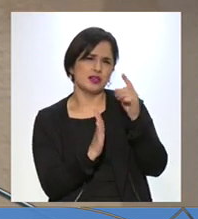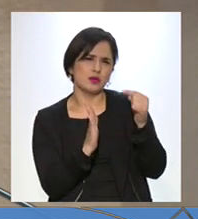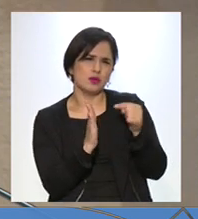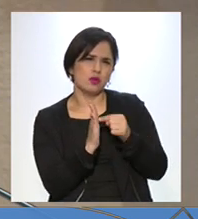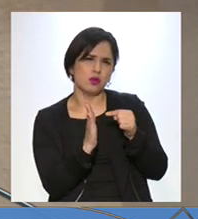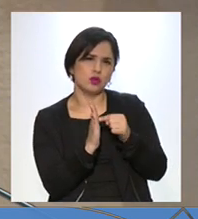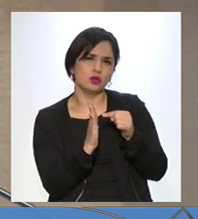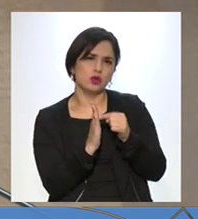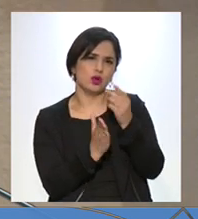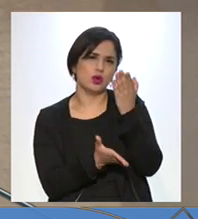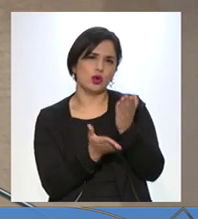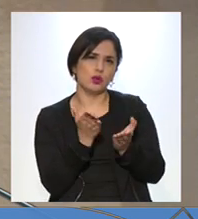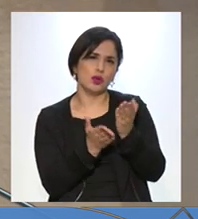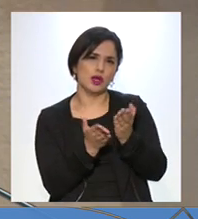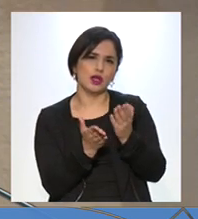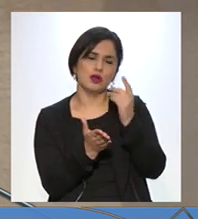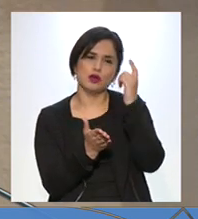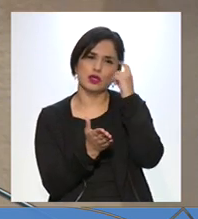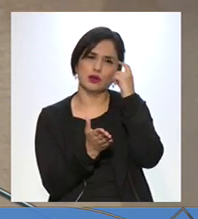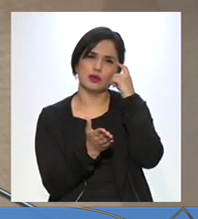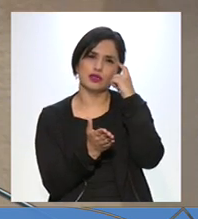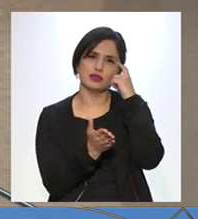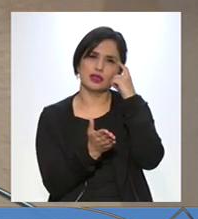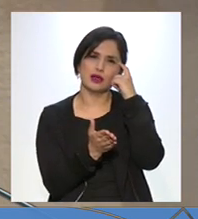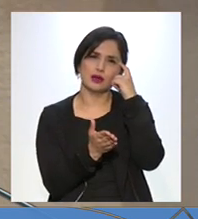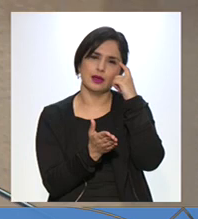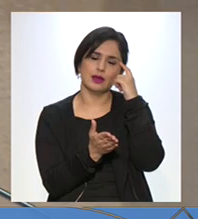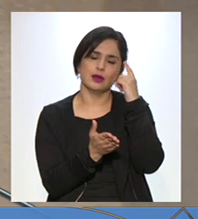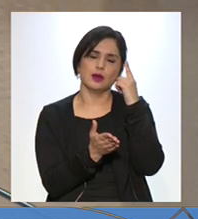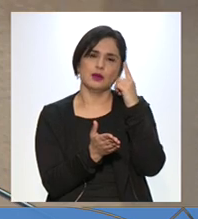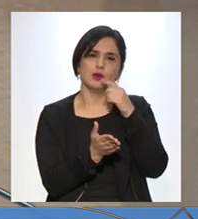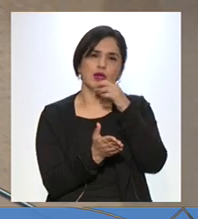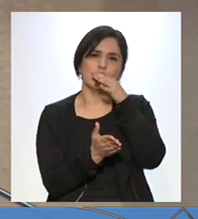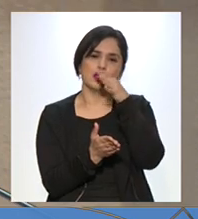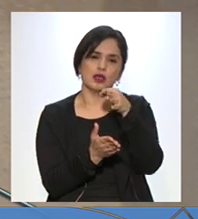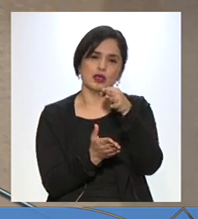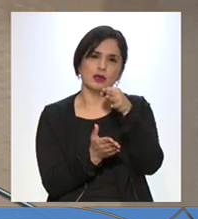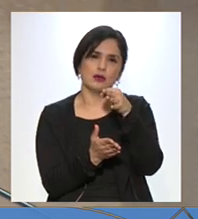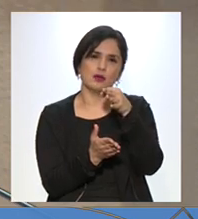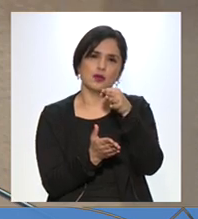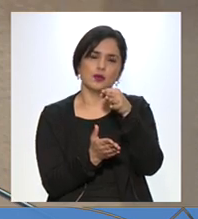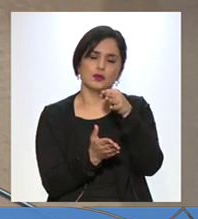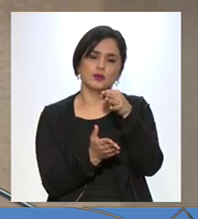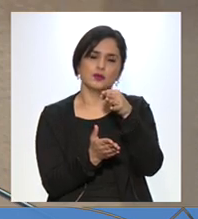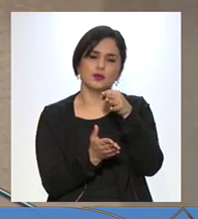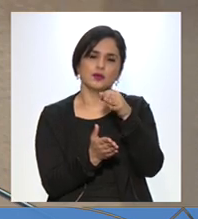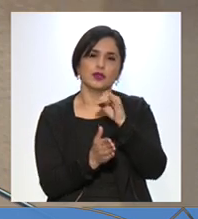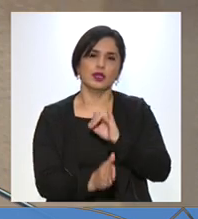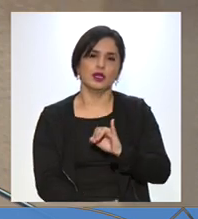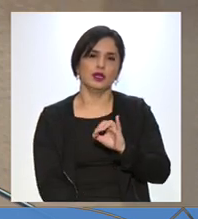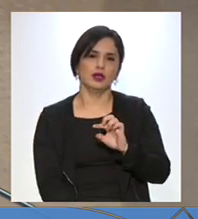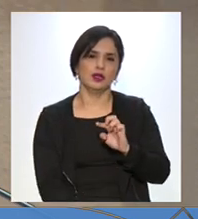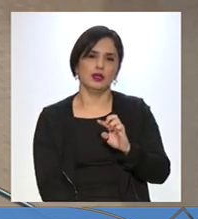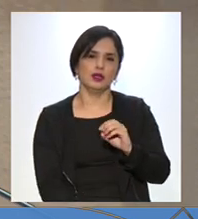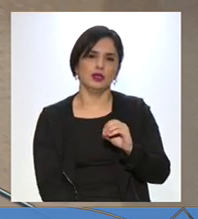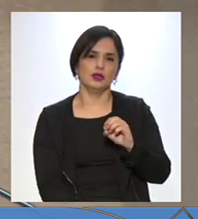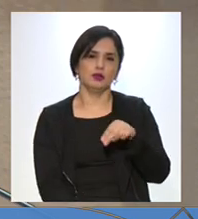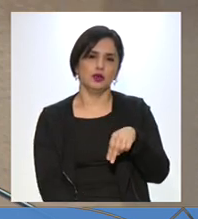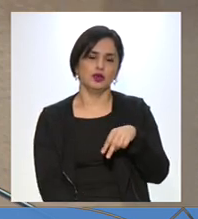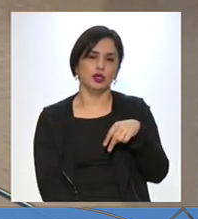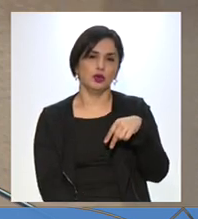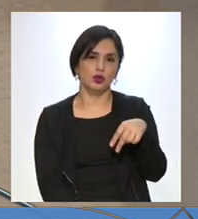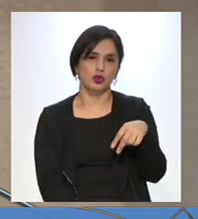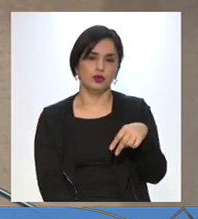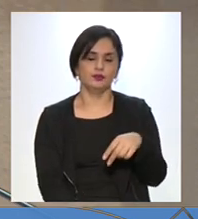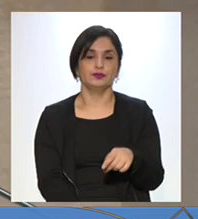que habíamos adelantado en lo que hemos proyectado en el IPOM de junio. El rango